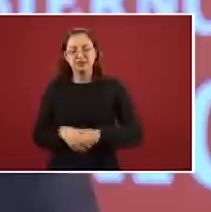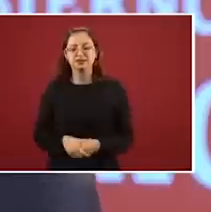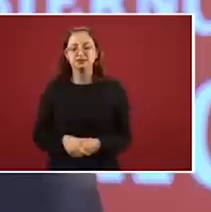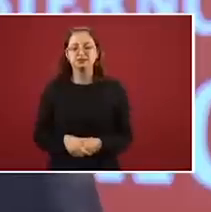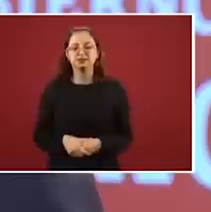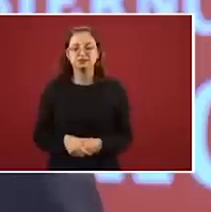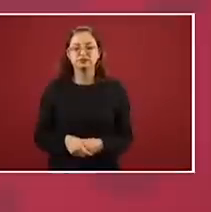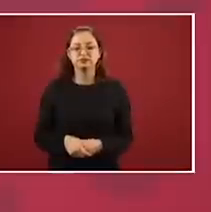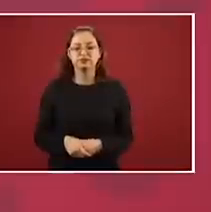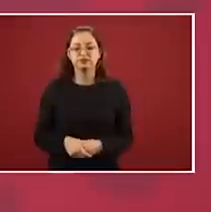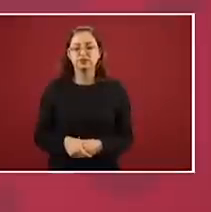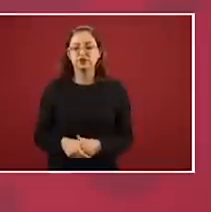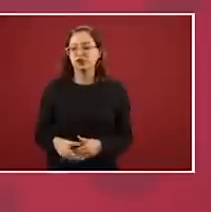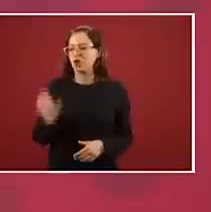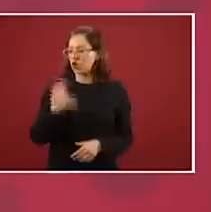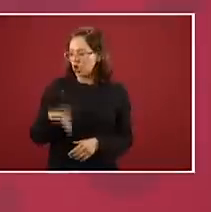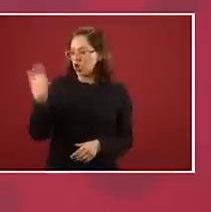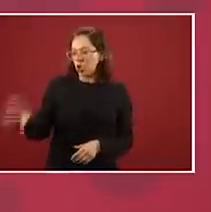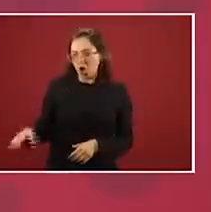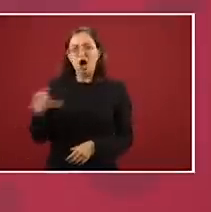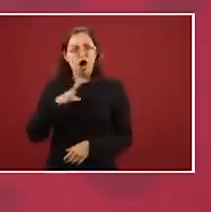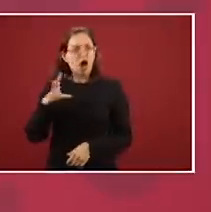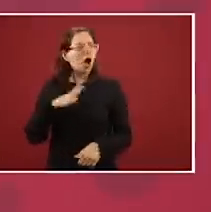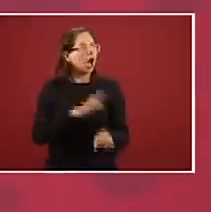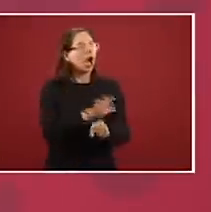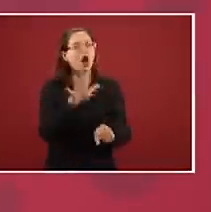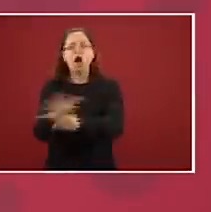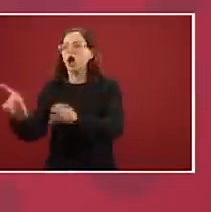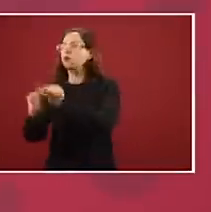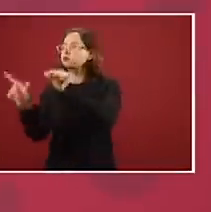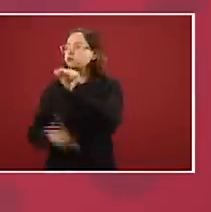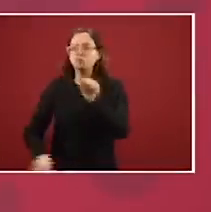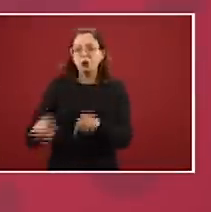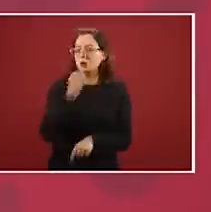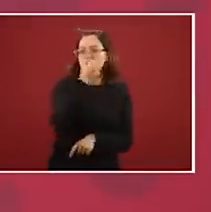¿Cómo llega la Coca-Cola y no van a llegar los medicamentos?